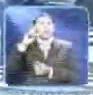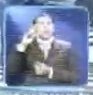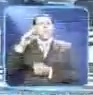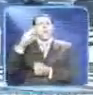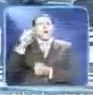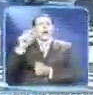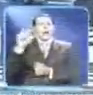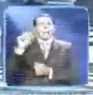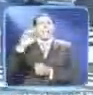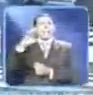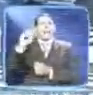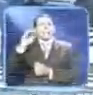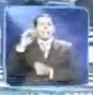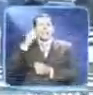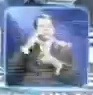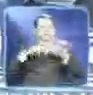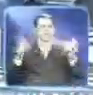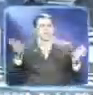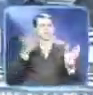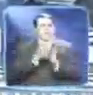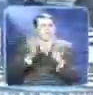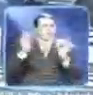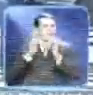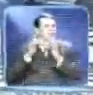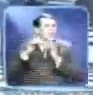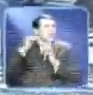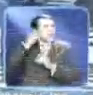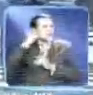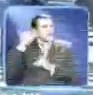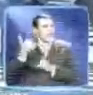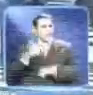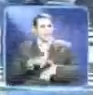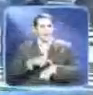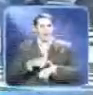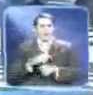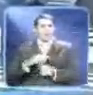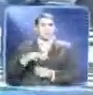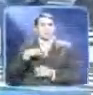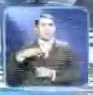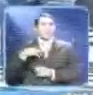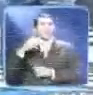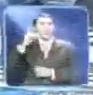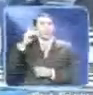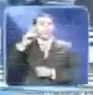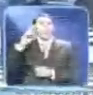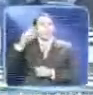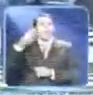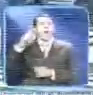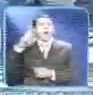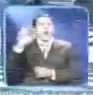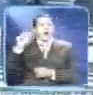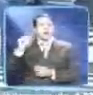mientras se realizaba una requisa. Con él hacemos un contacto telefónico a esta hora. Señor Douglas, adelante.